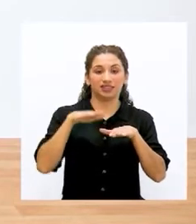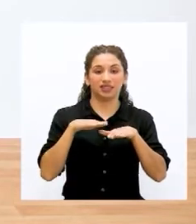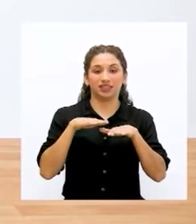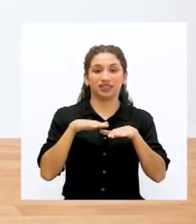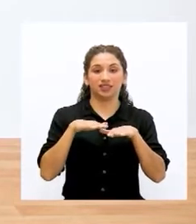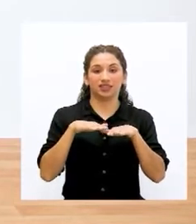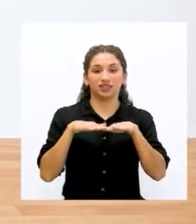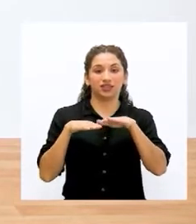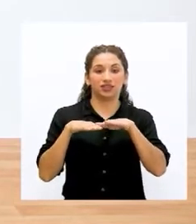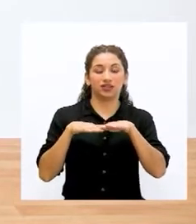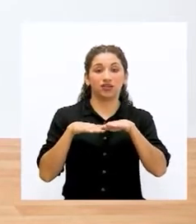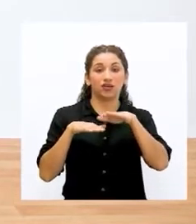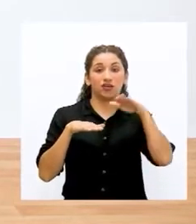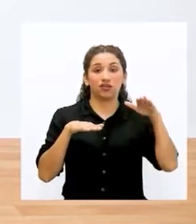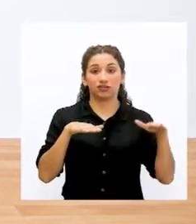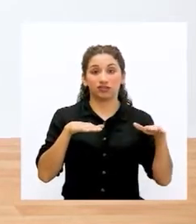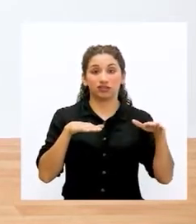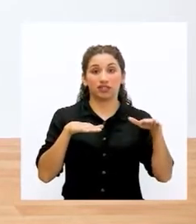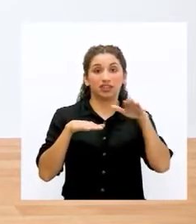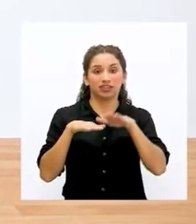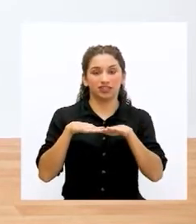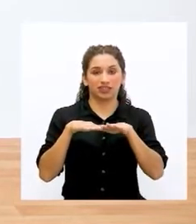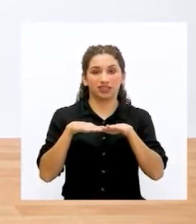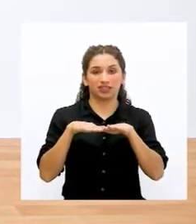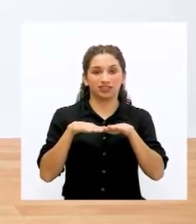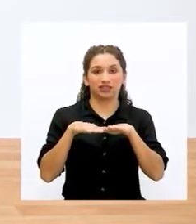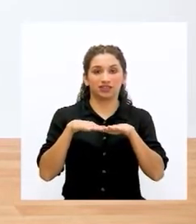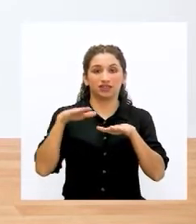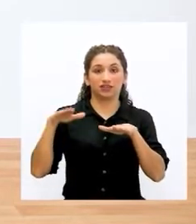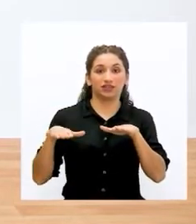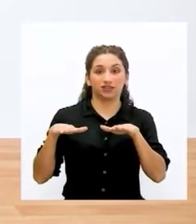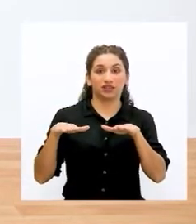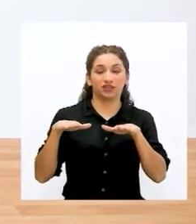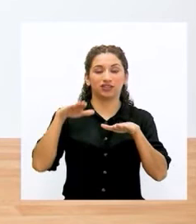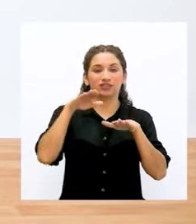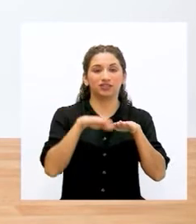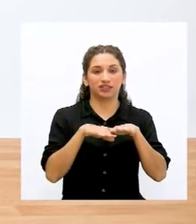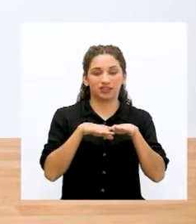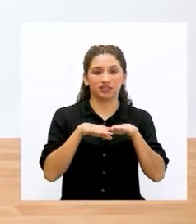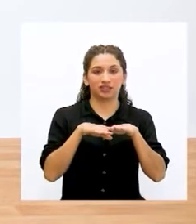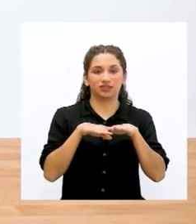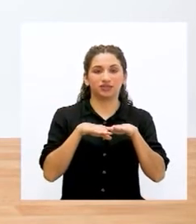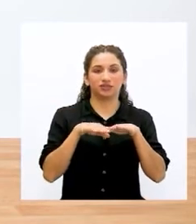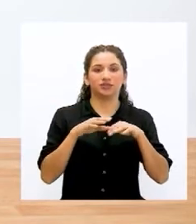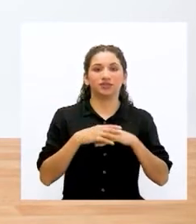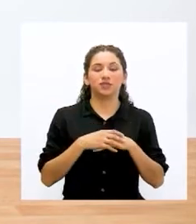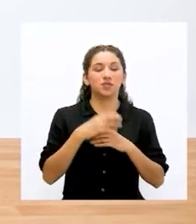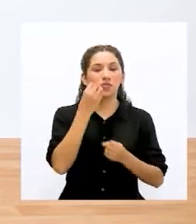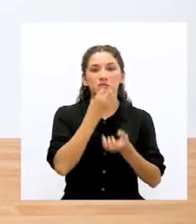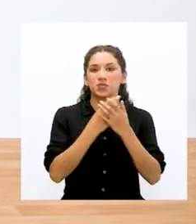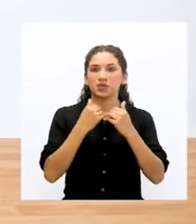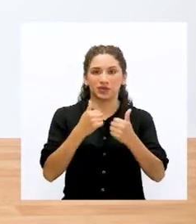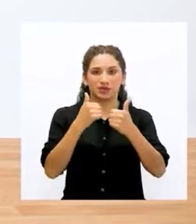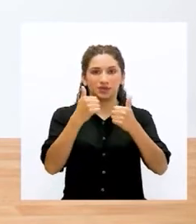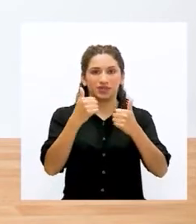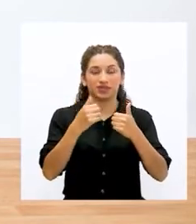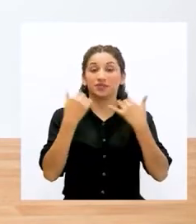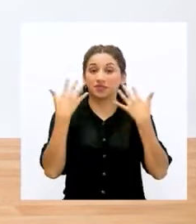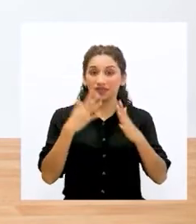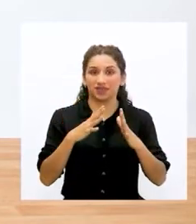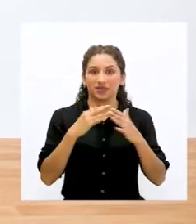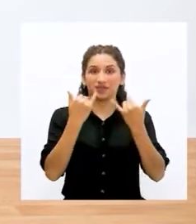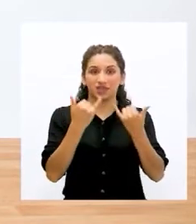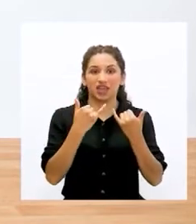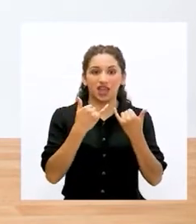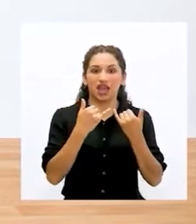centro. Costado, centro. Costado, centro. Muy bien. Ahora vamos